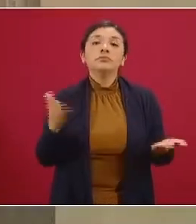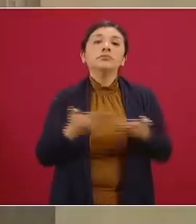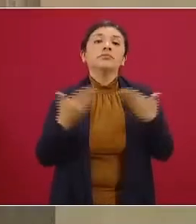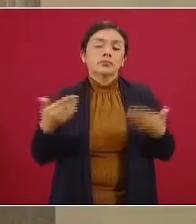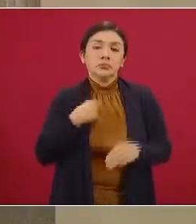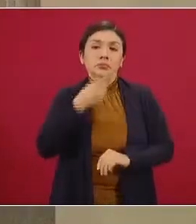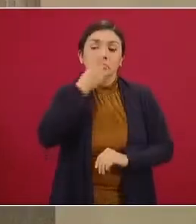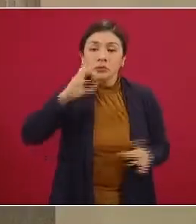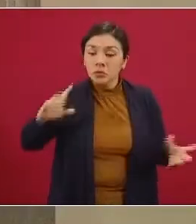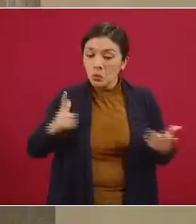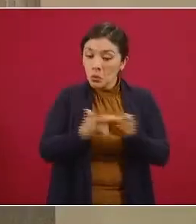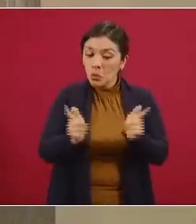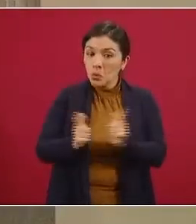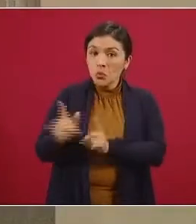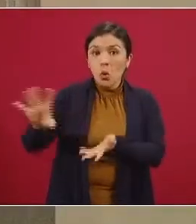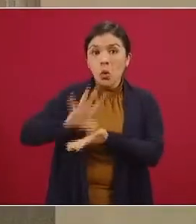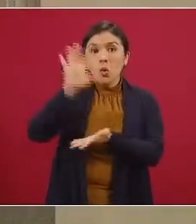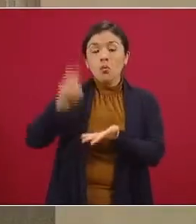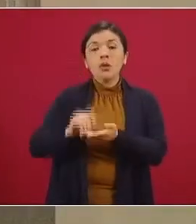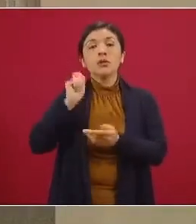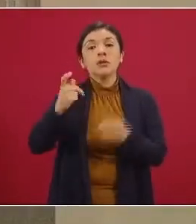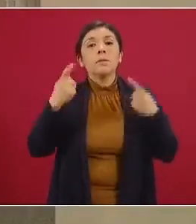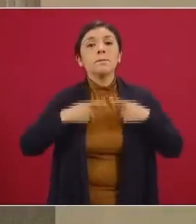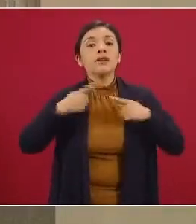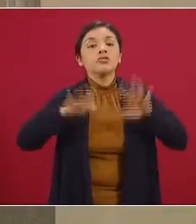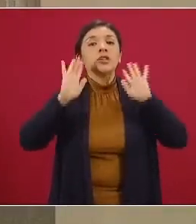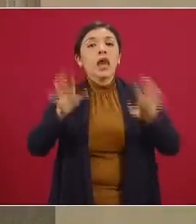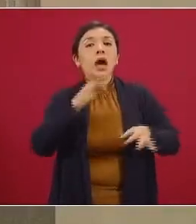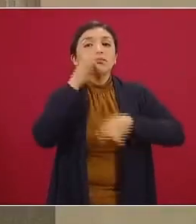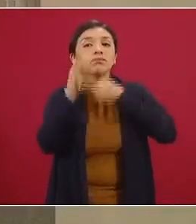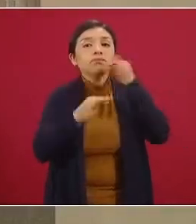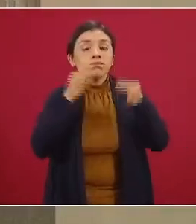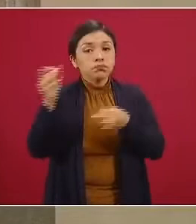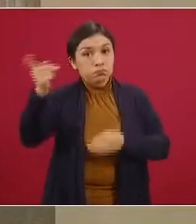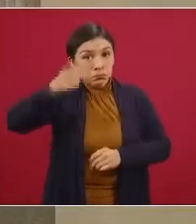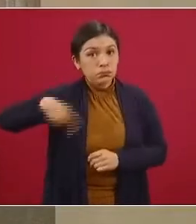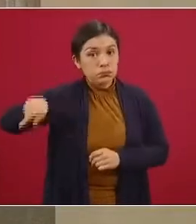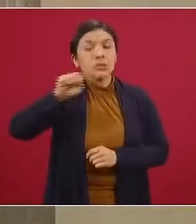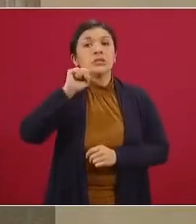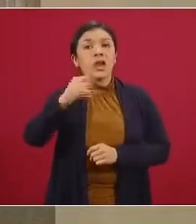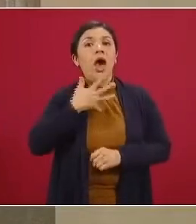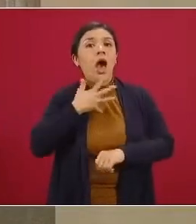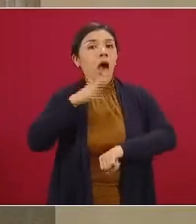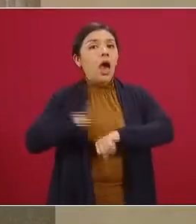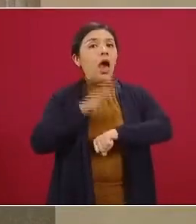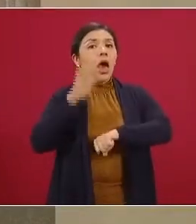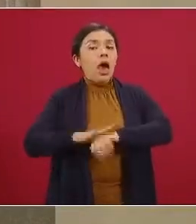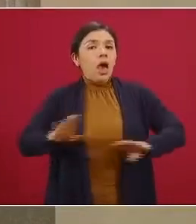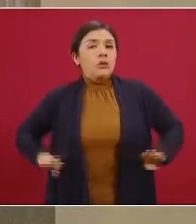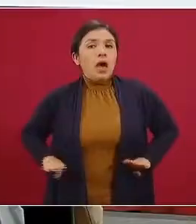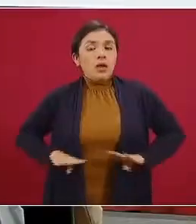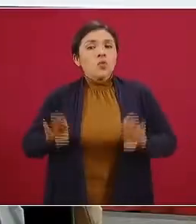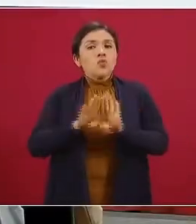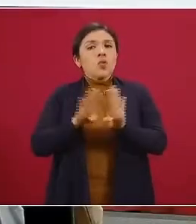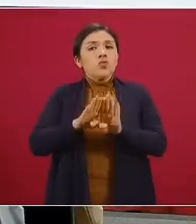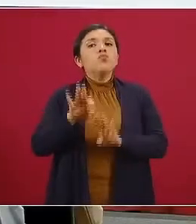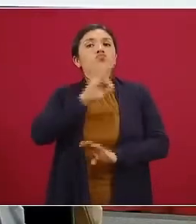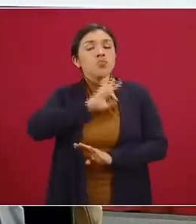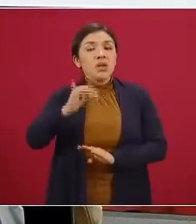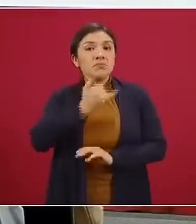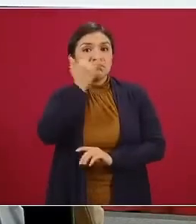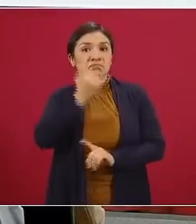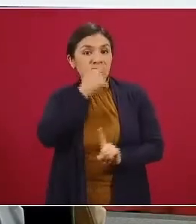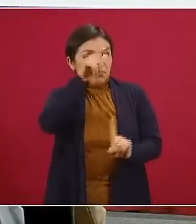decimos al grupo total personas notificadas, porque son todas aquellas que sí cumplieron con la definición operacional de